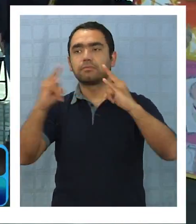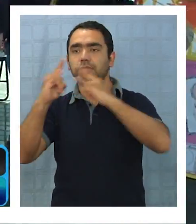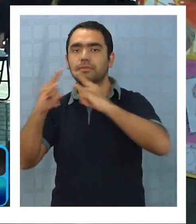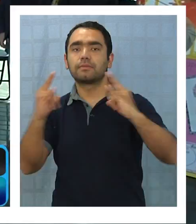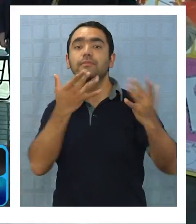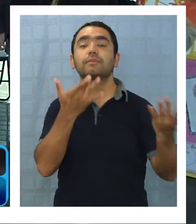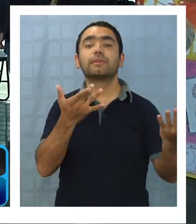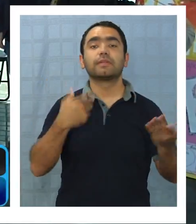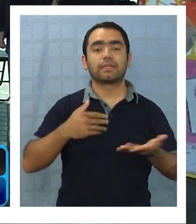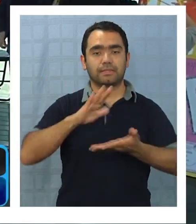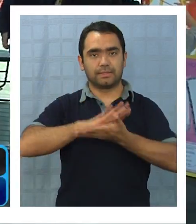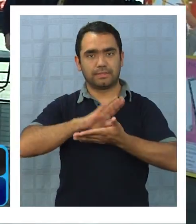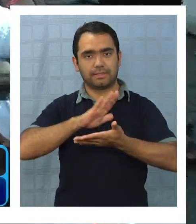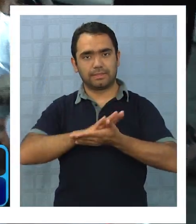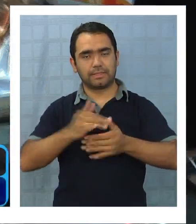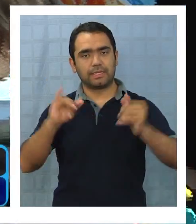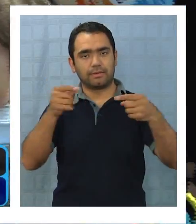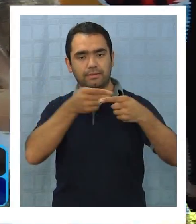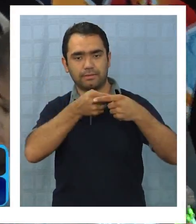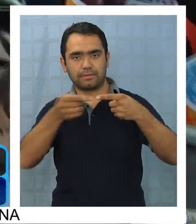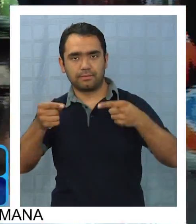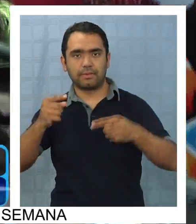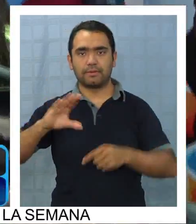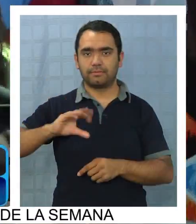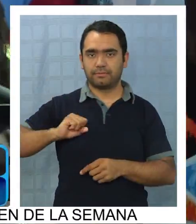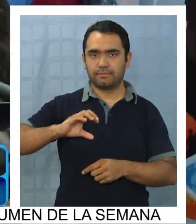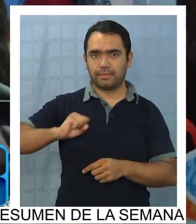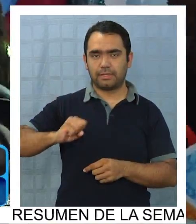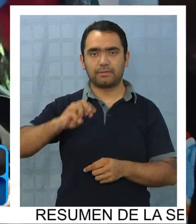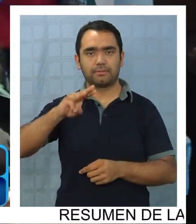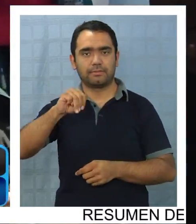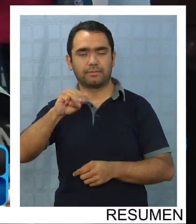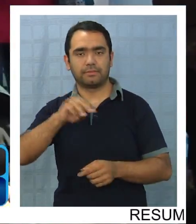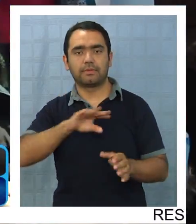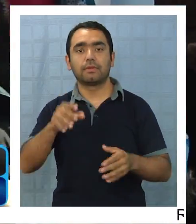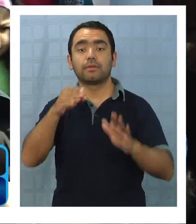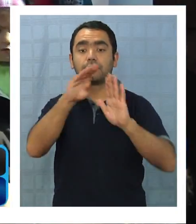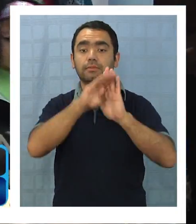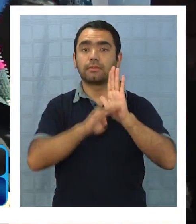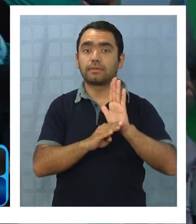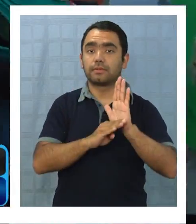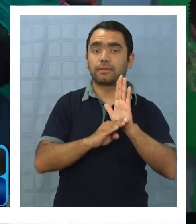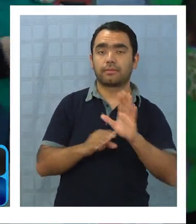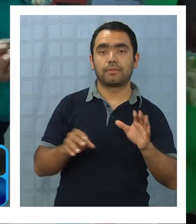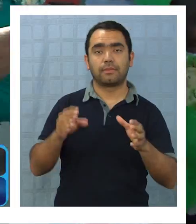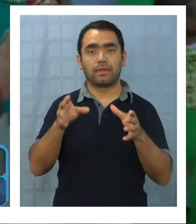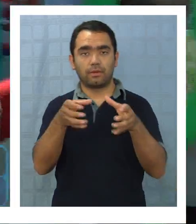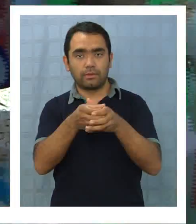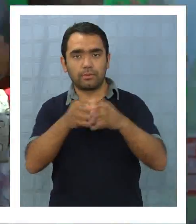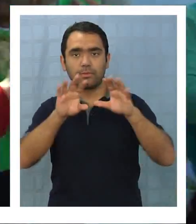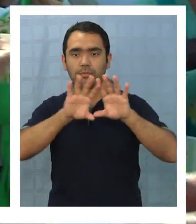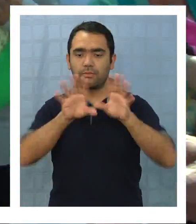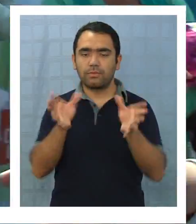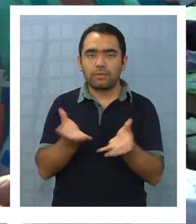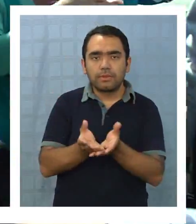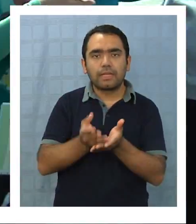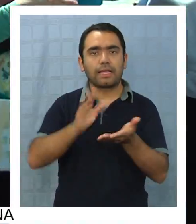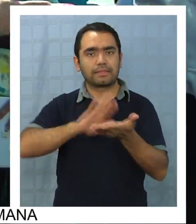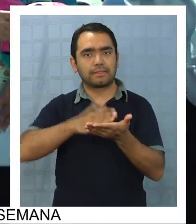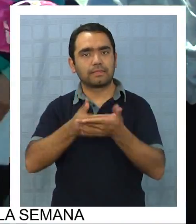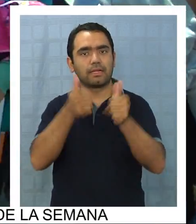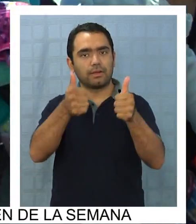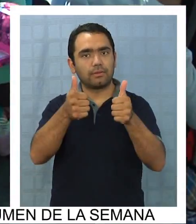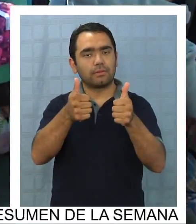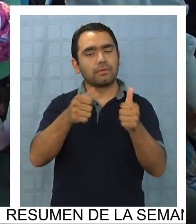celebración de la Semana de la Lactancia Materna programa de la Organización Mundial de la Salud que se replica en 170 países del